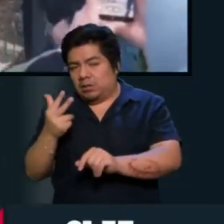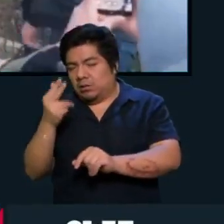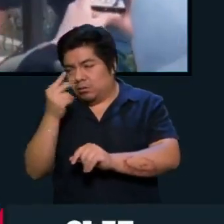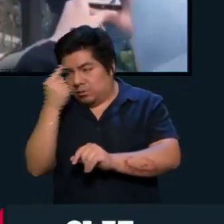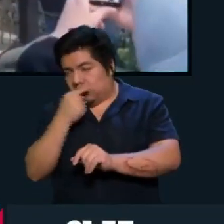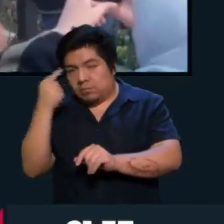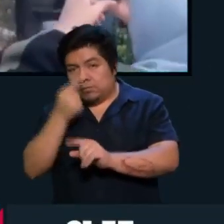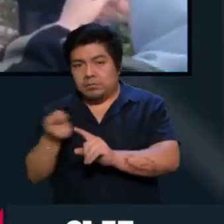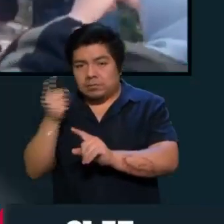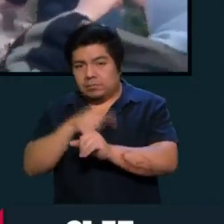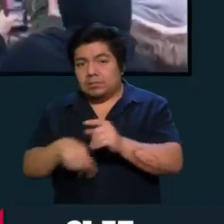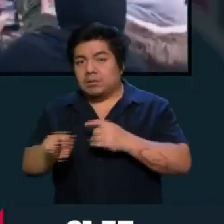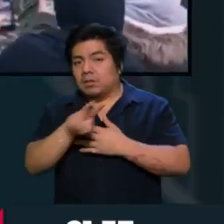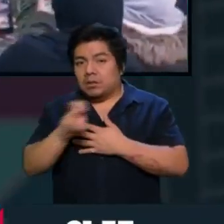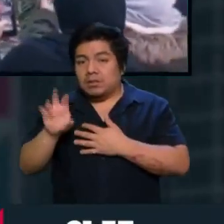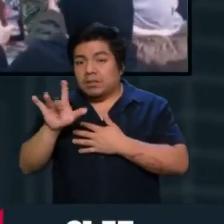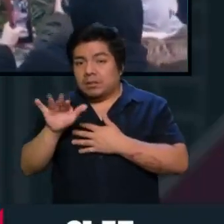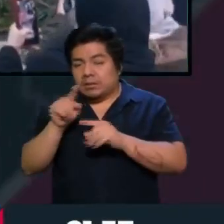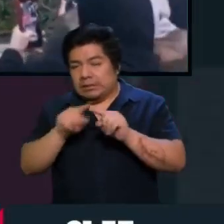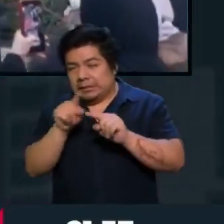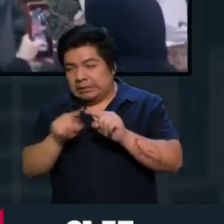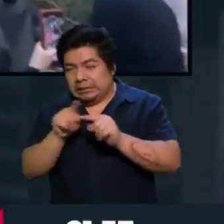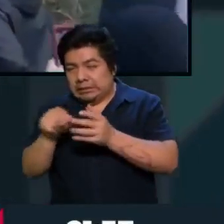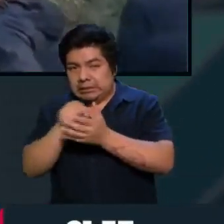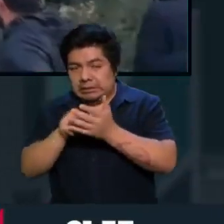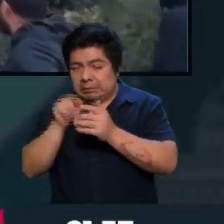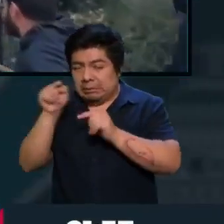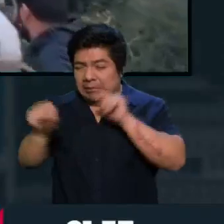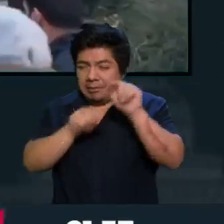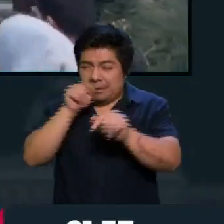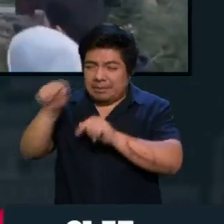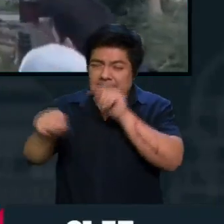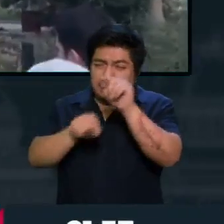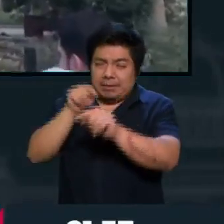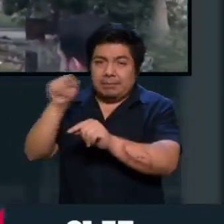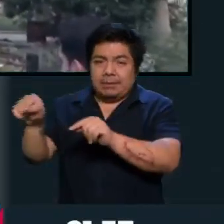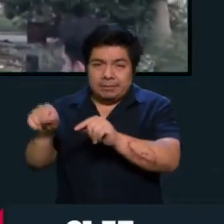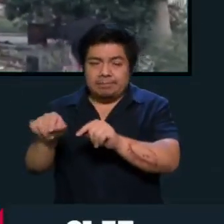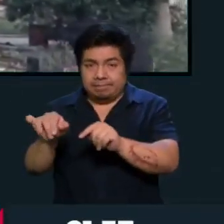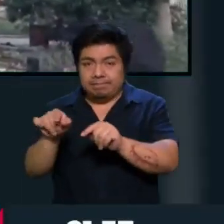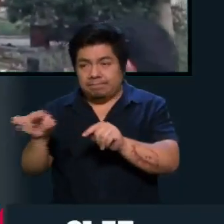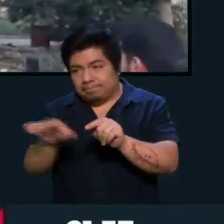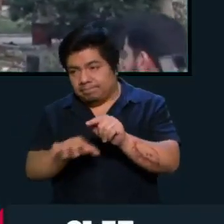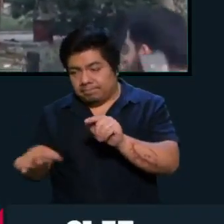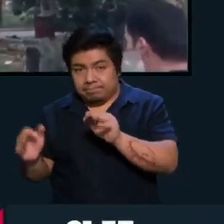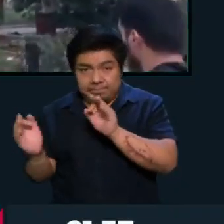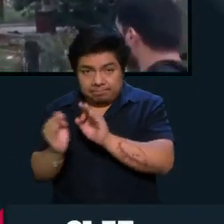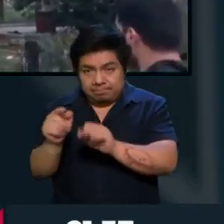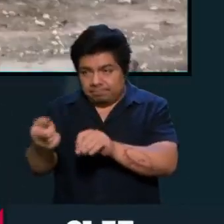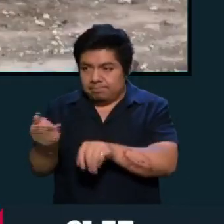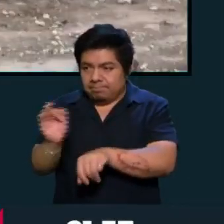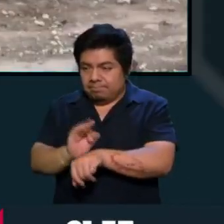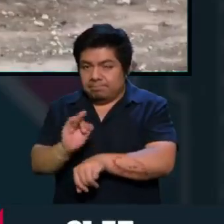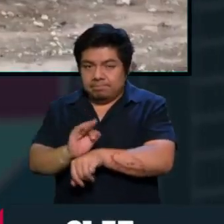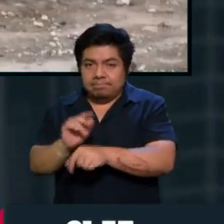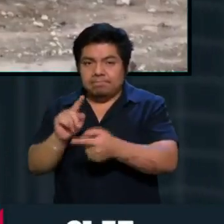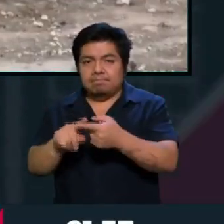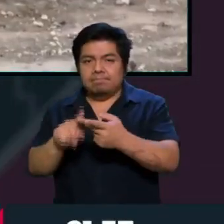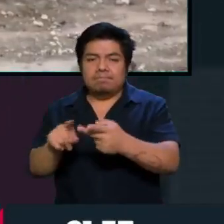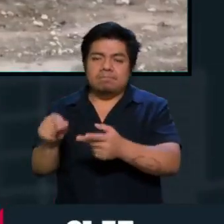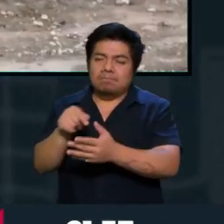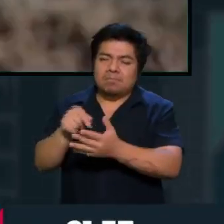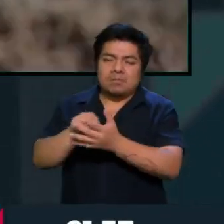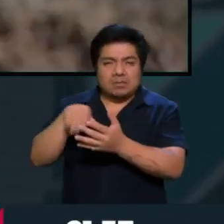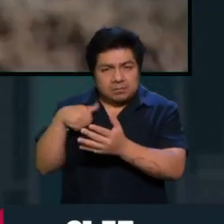horas 250 objetivos. Dice, vamos a pegarle misiles antiaéreos, a las defensas antiaéreas, arsenal